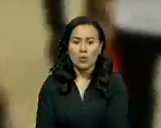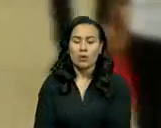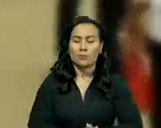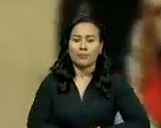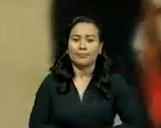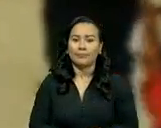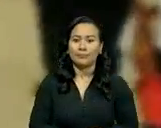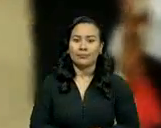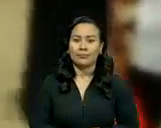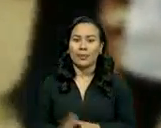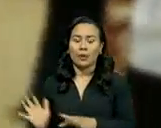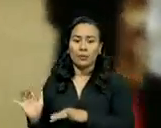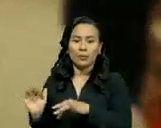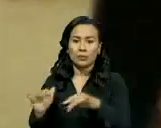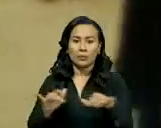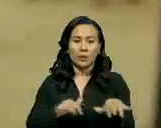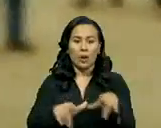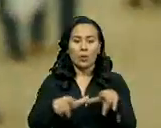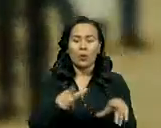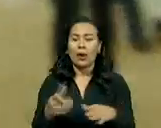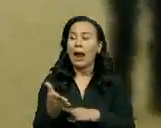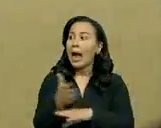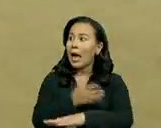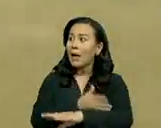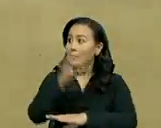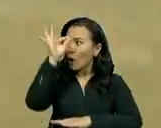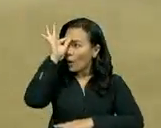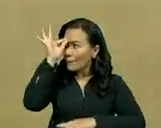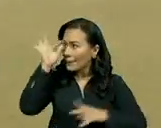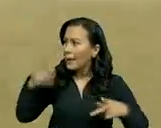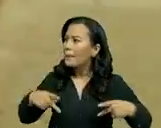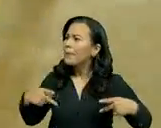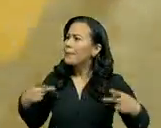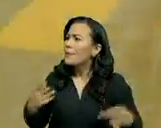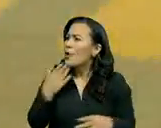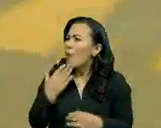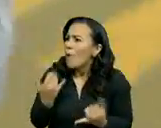Se acercaron al lugar donde la ingresaron por última vez con vida.